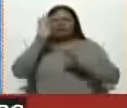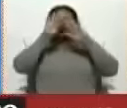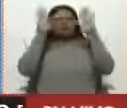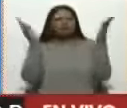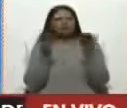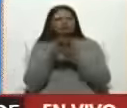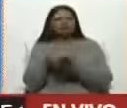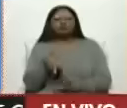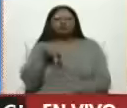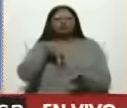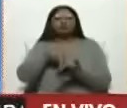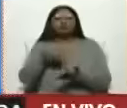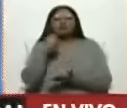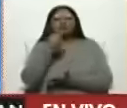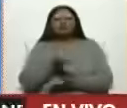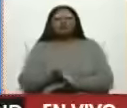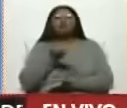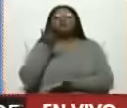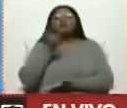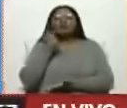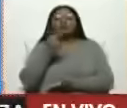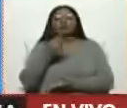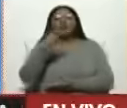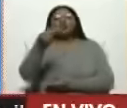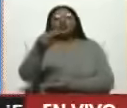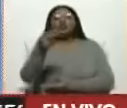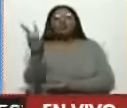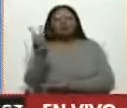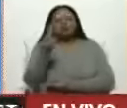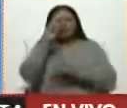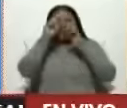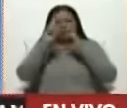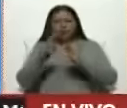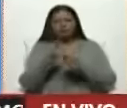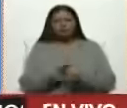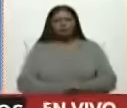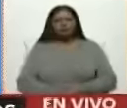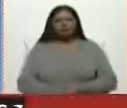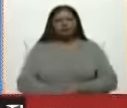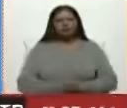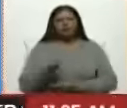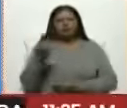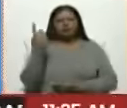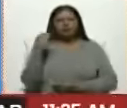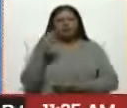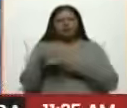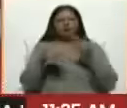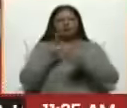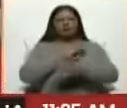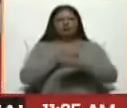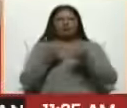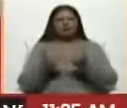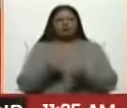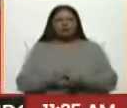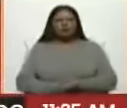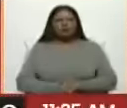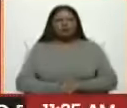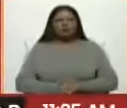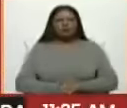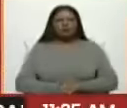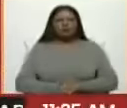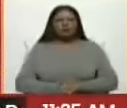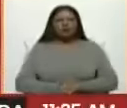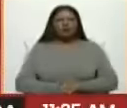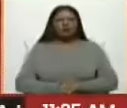frente, alzar la cara y decirle no, Venezuela se respeta. El único que tiene esa fuerza y lo ha demostrado en los tiempos más